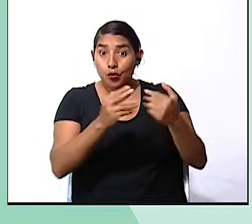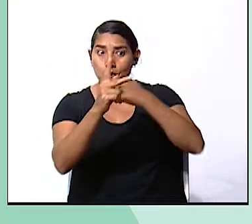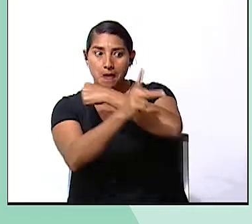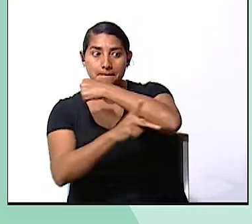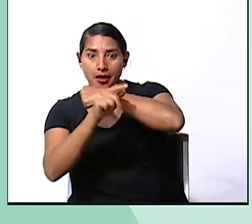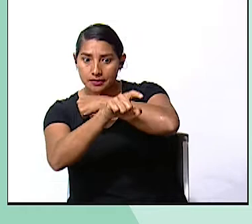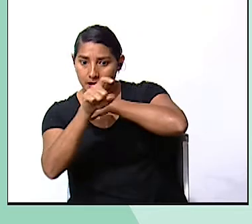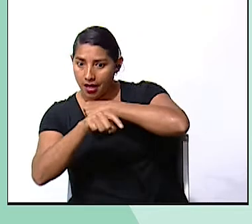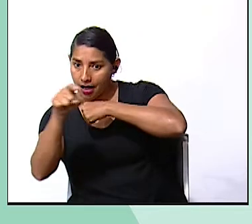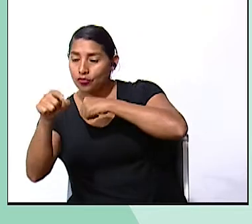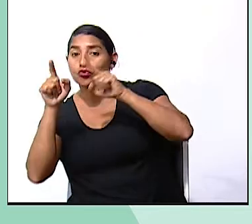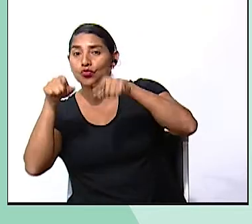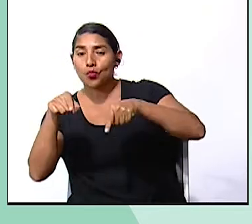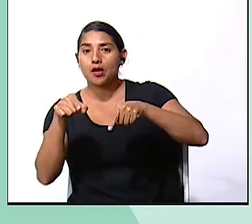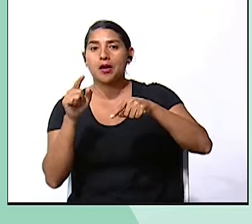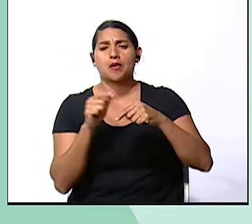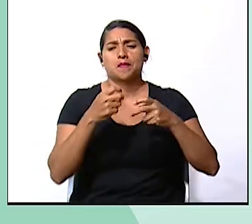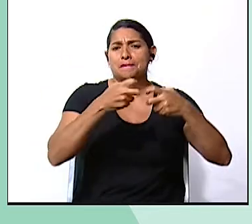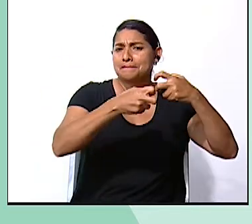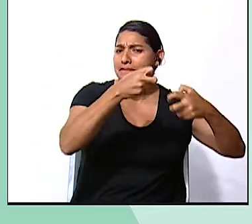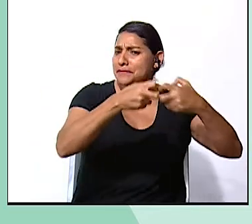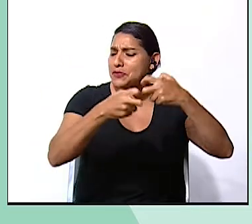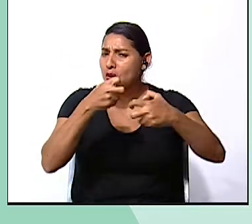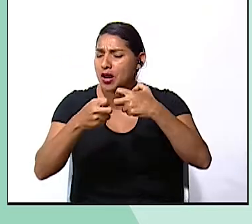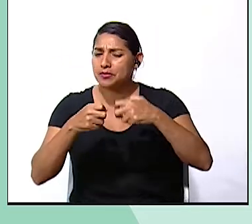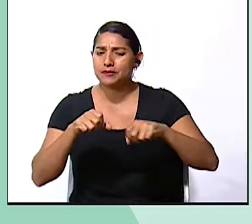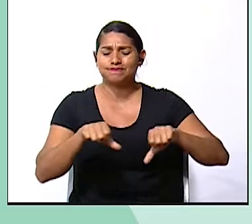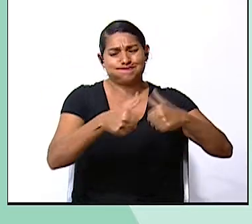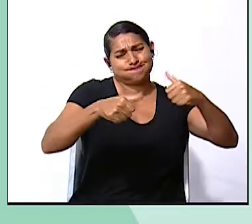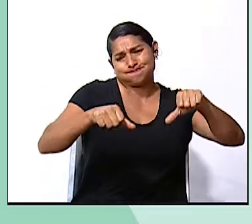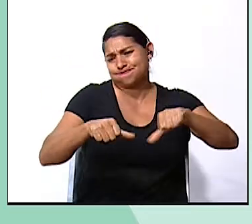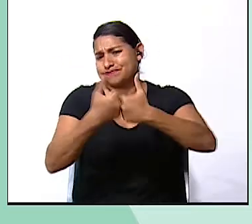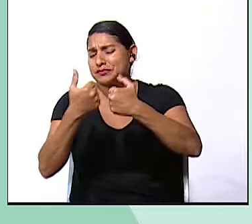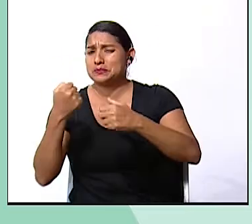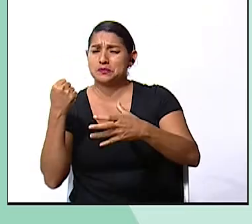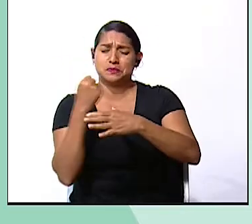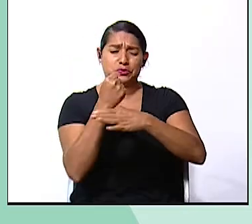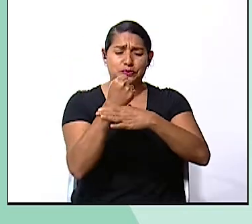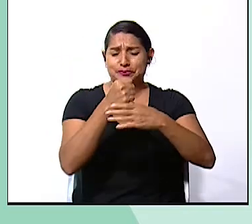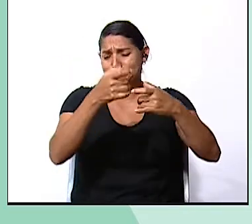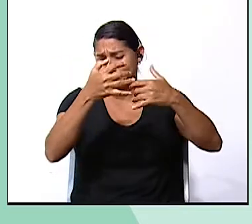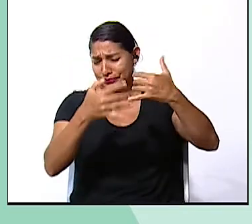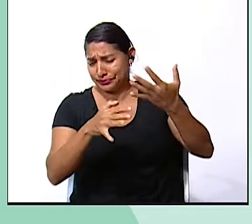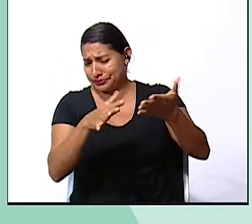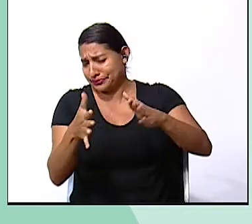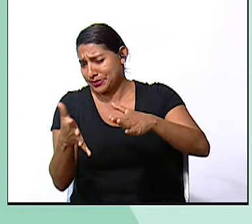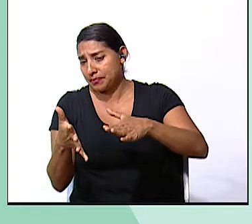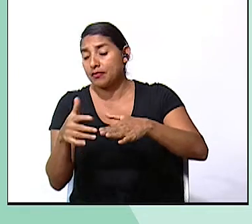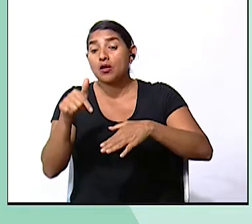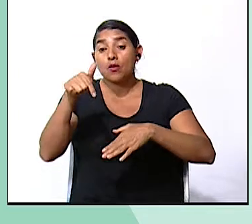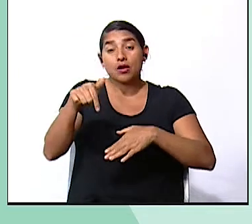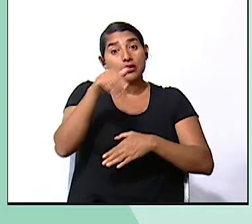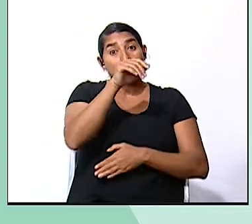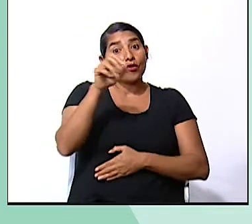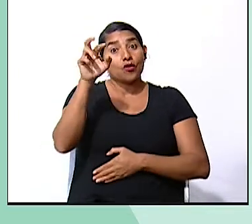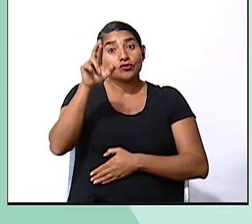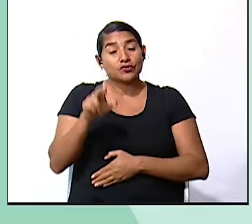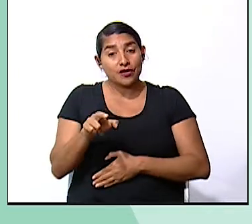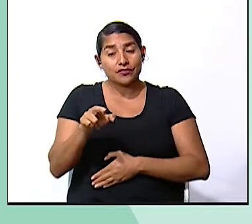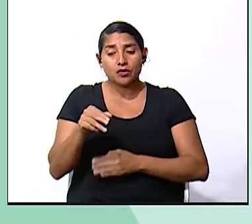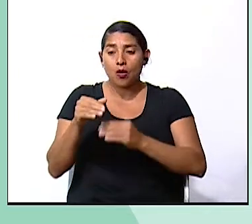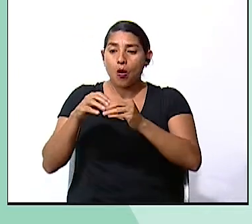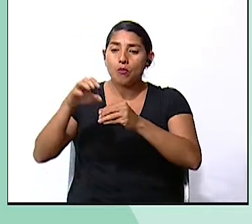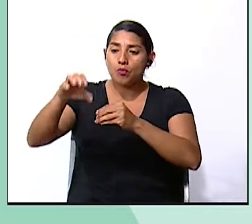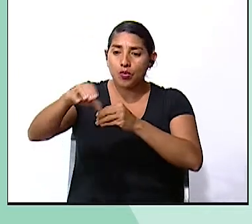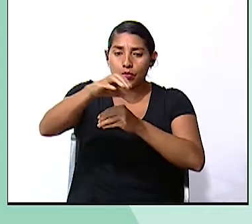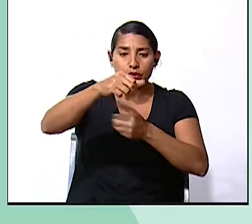países tuvieron problemas y actos incluso sangrientos, pero aquí en Costa Rica y en muchos